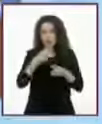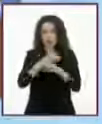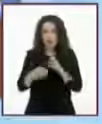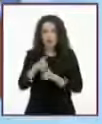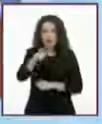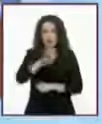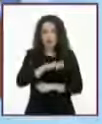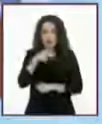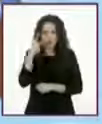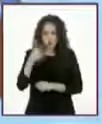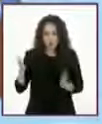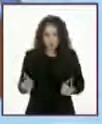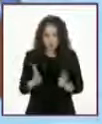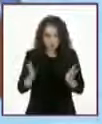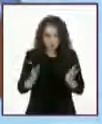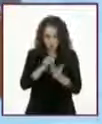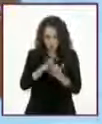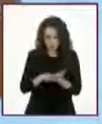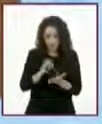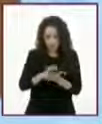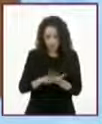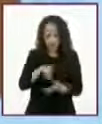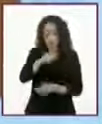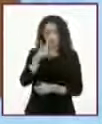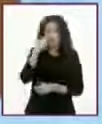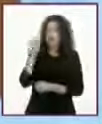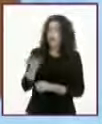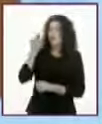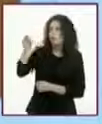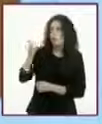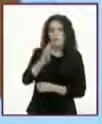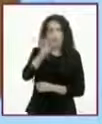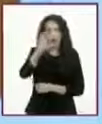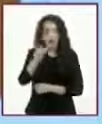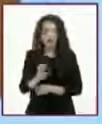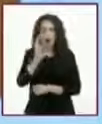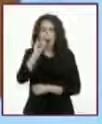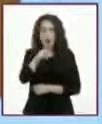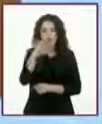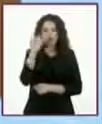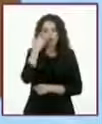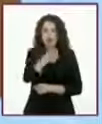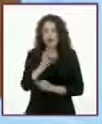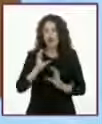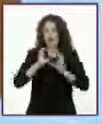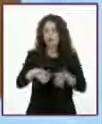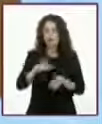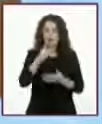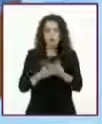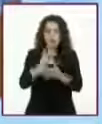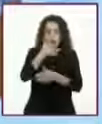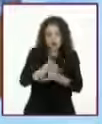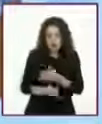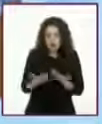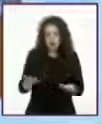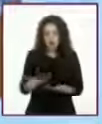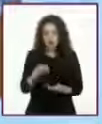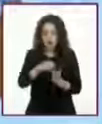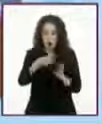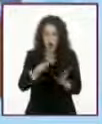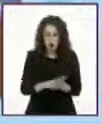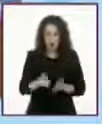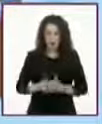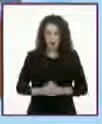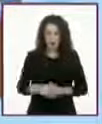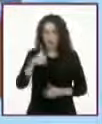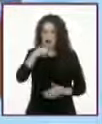para obtener una beca o ser parte de un proyecto. Carta de recomendación. Se expide al concluir o dejar un